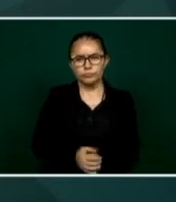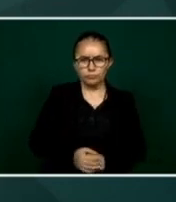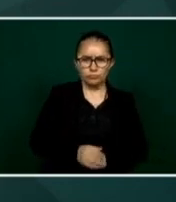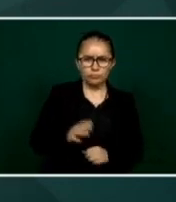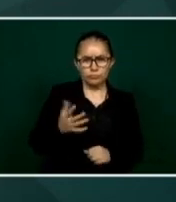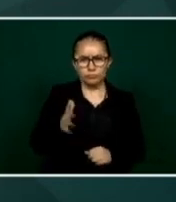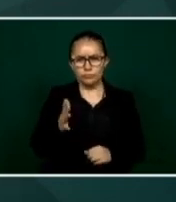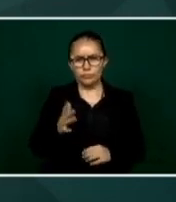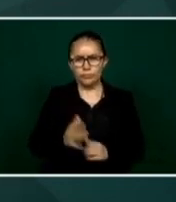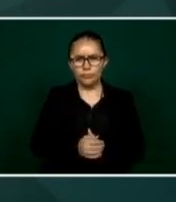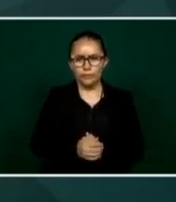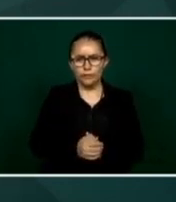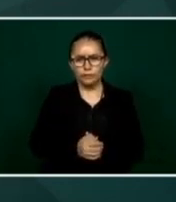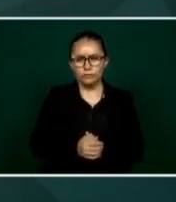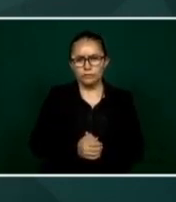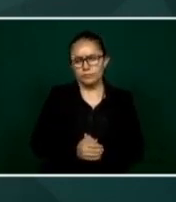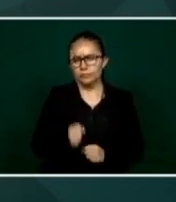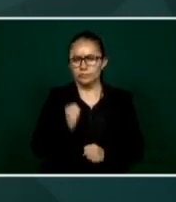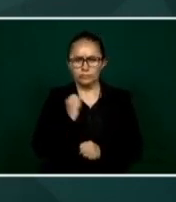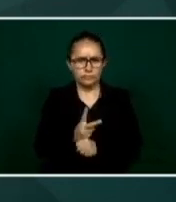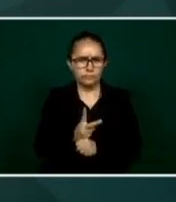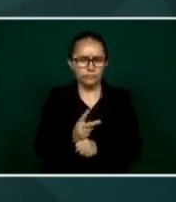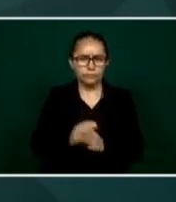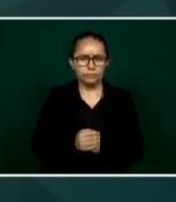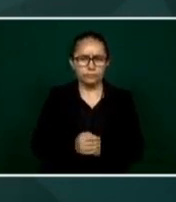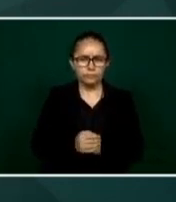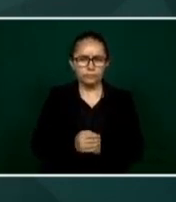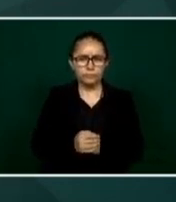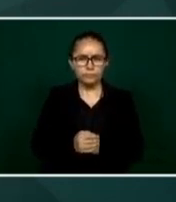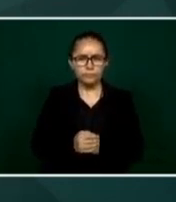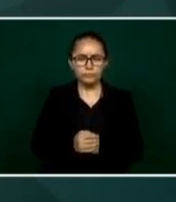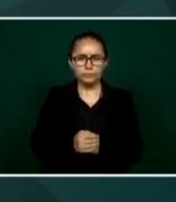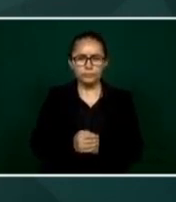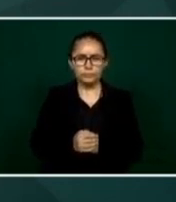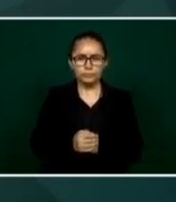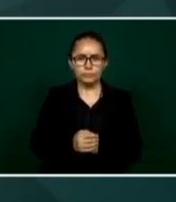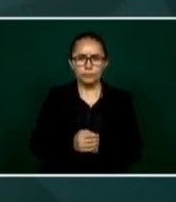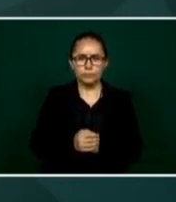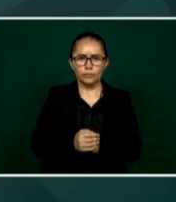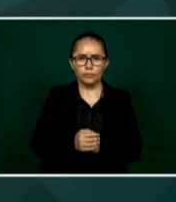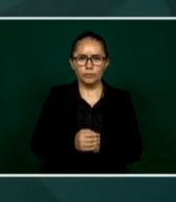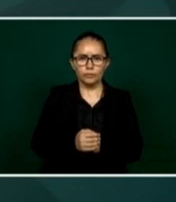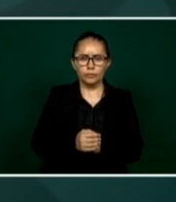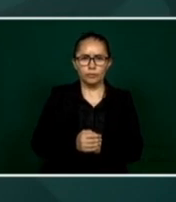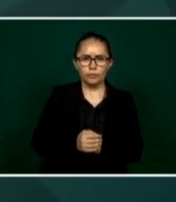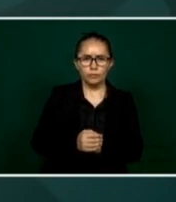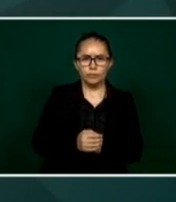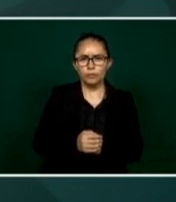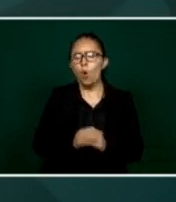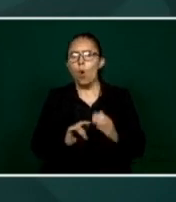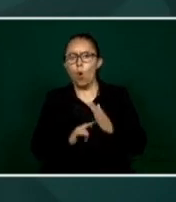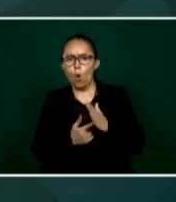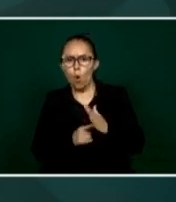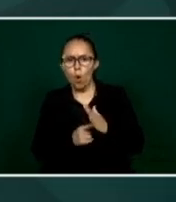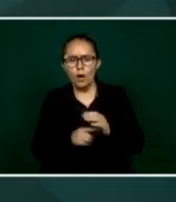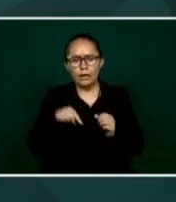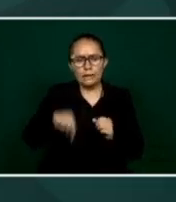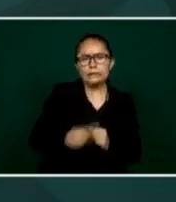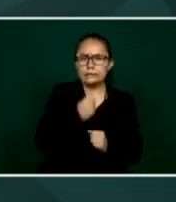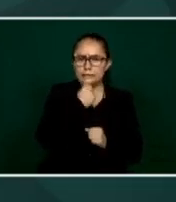más temprano si nos apegamos al horario de